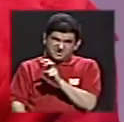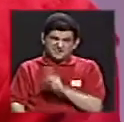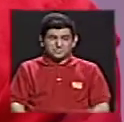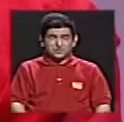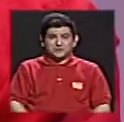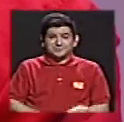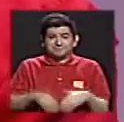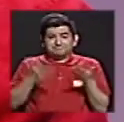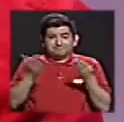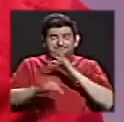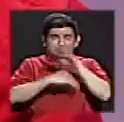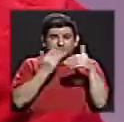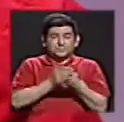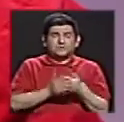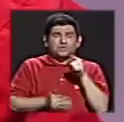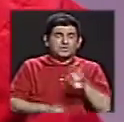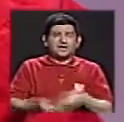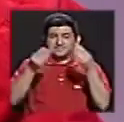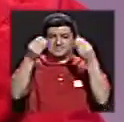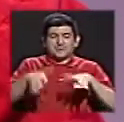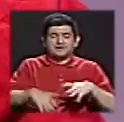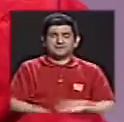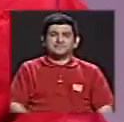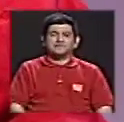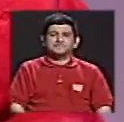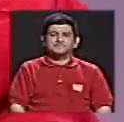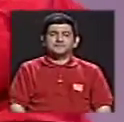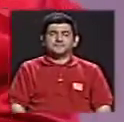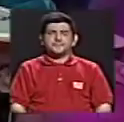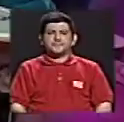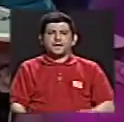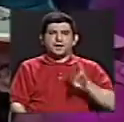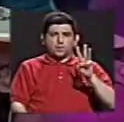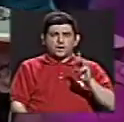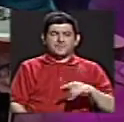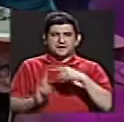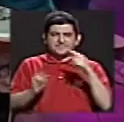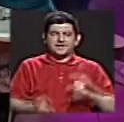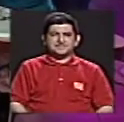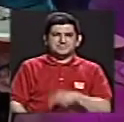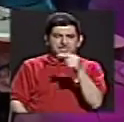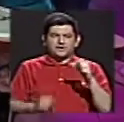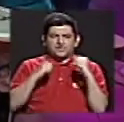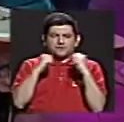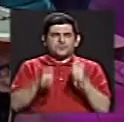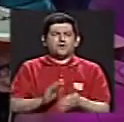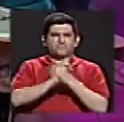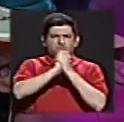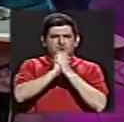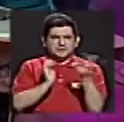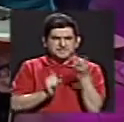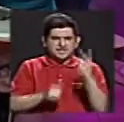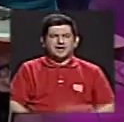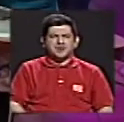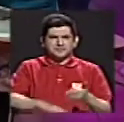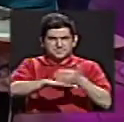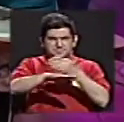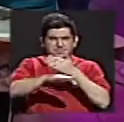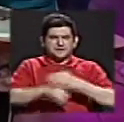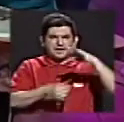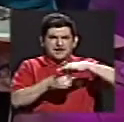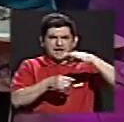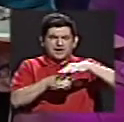ahí se va todo lo servido. Bien, dice Wilber de Río Frío, felicitarlas a ambas por su esfuerzo para sacar adelante la agricultura